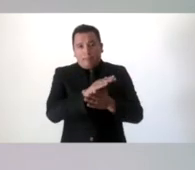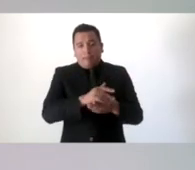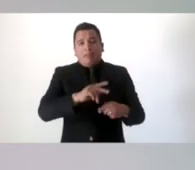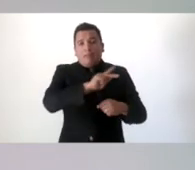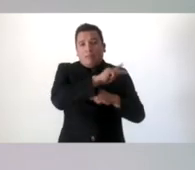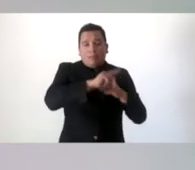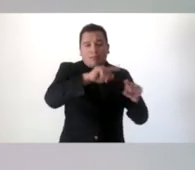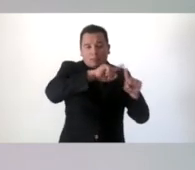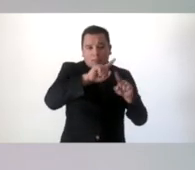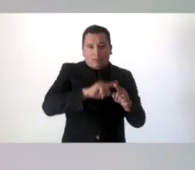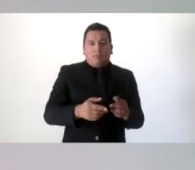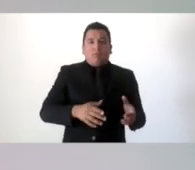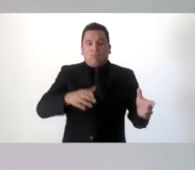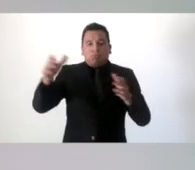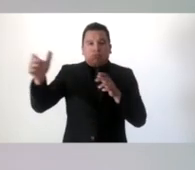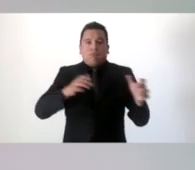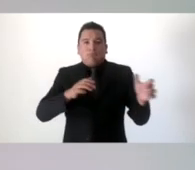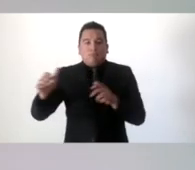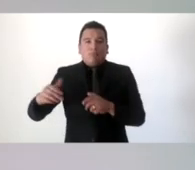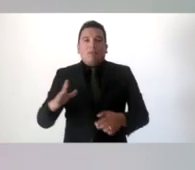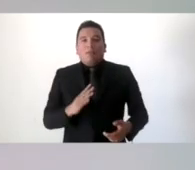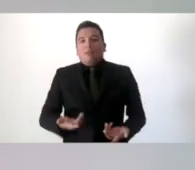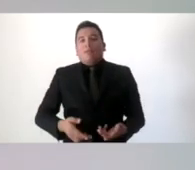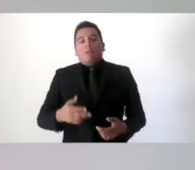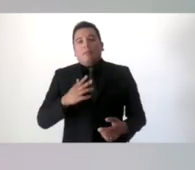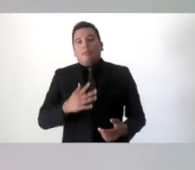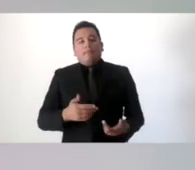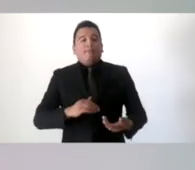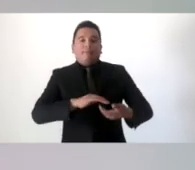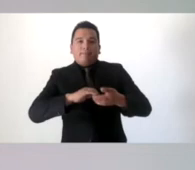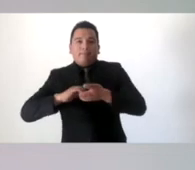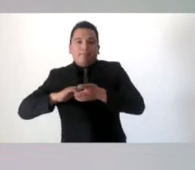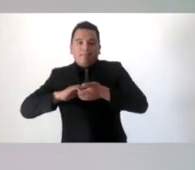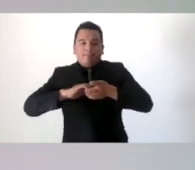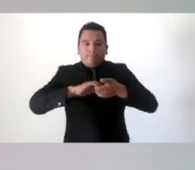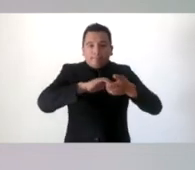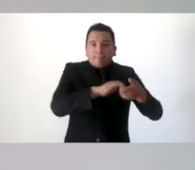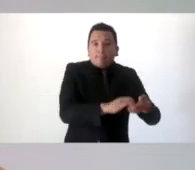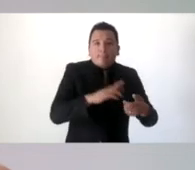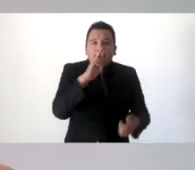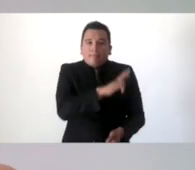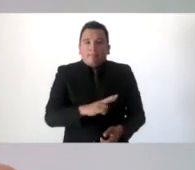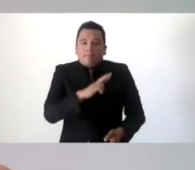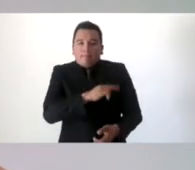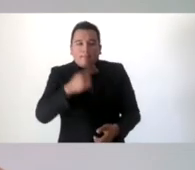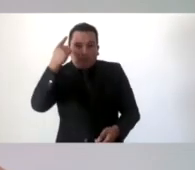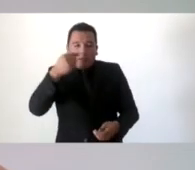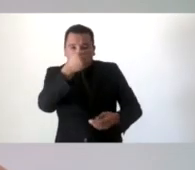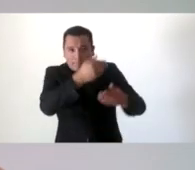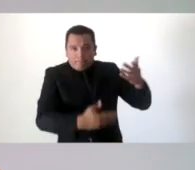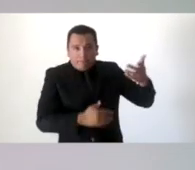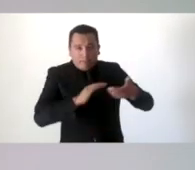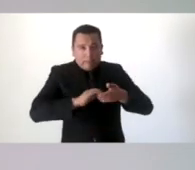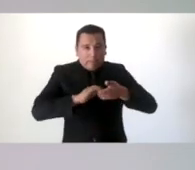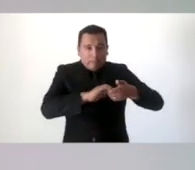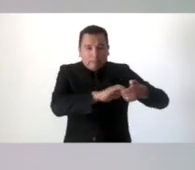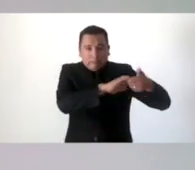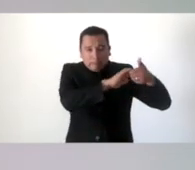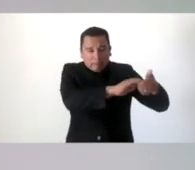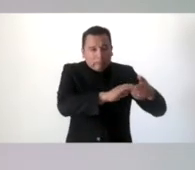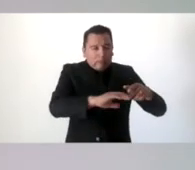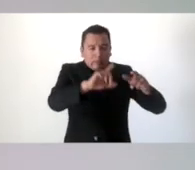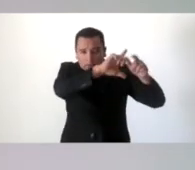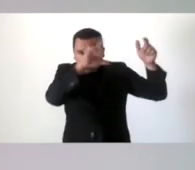pues recorren todo el país, ahora contratamos a una empresa de mudanzas para que llevaran las listas en el 2018 a todos los